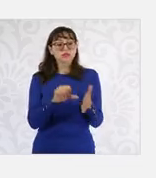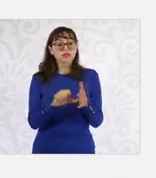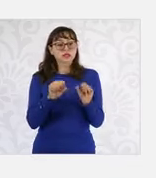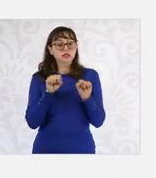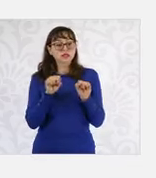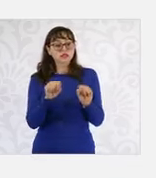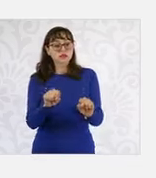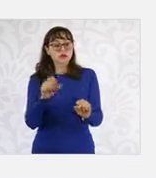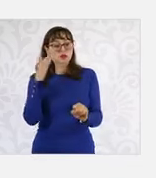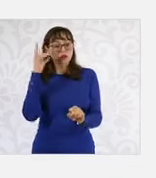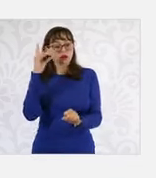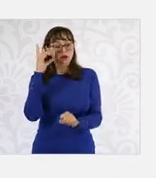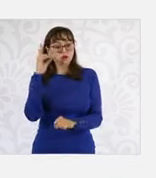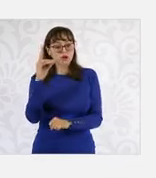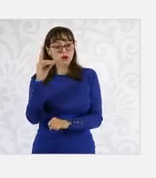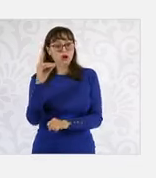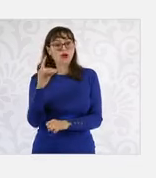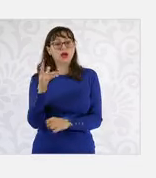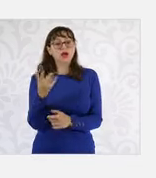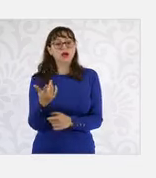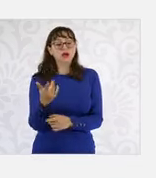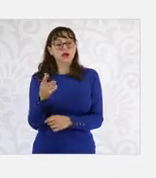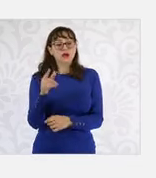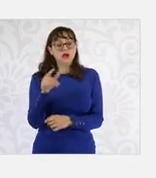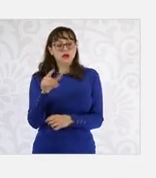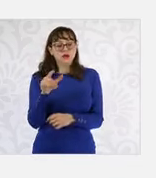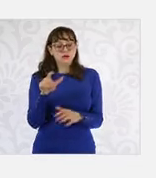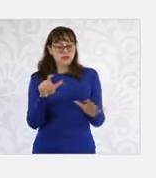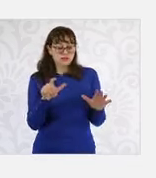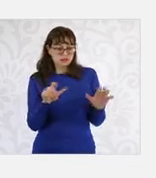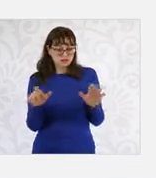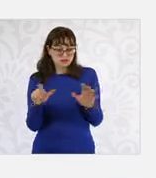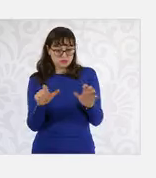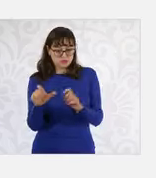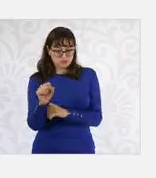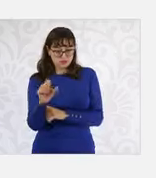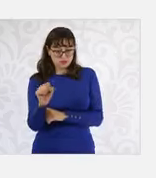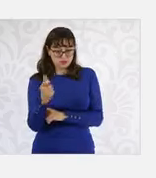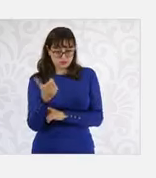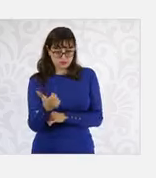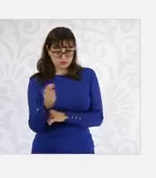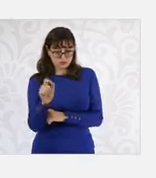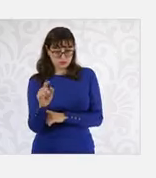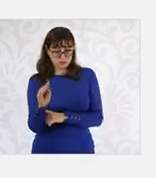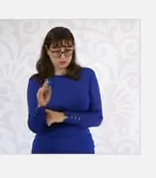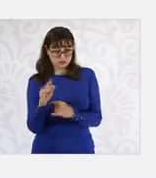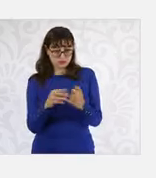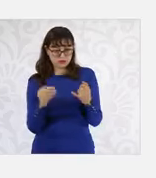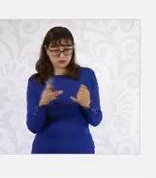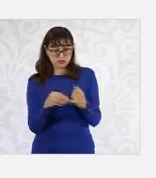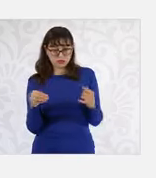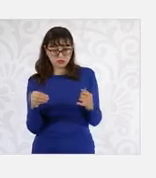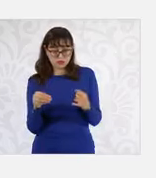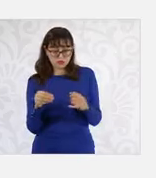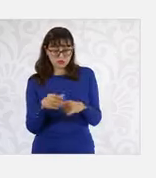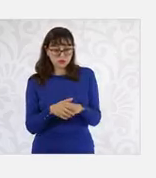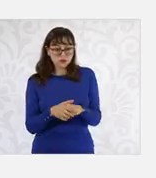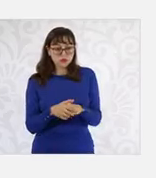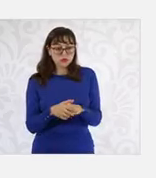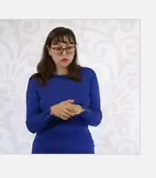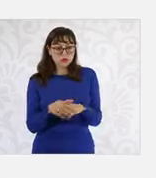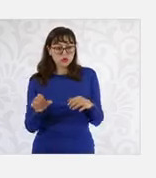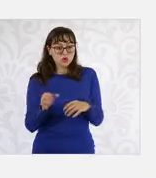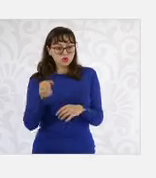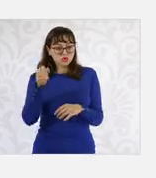Chedraui, sucursal Cuernavaca, Flores Magón, en Cuernavaca, Morelos, con 760 pesos, 90 centavos.